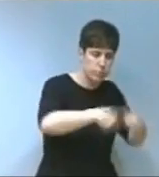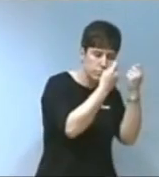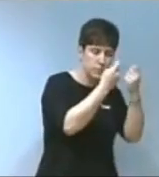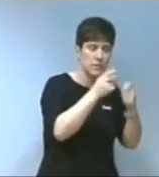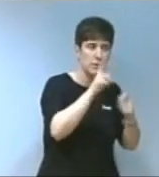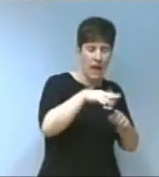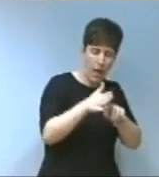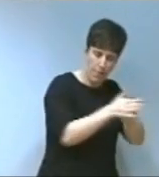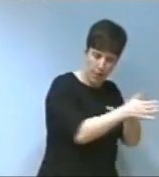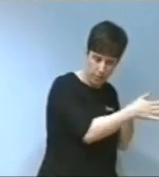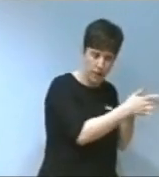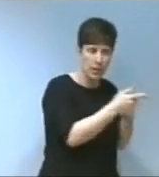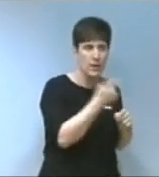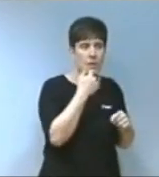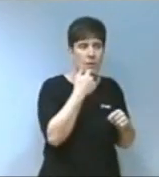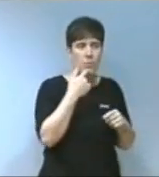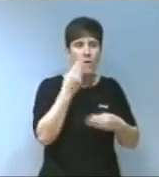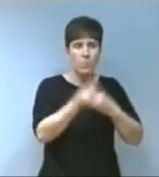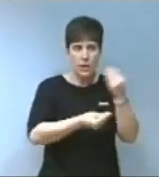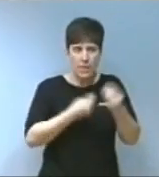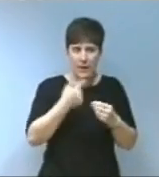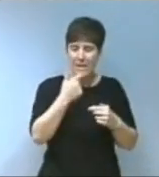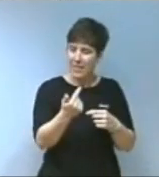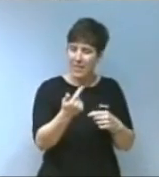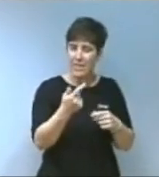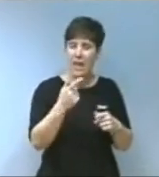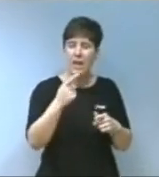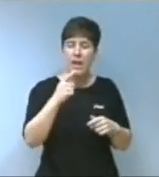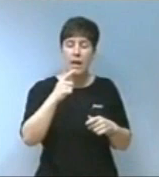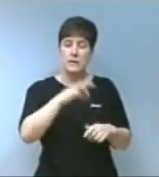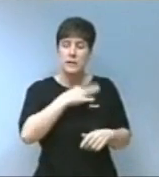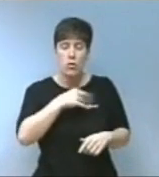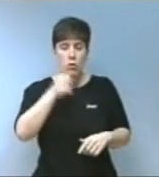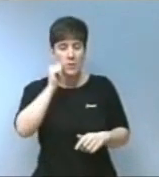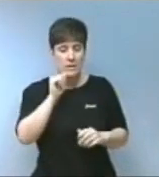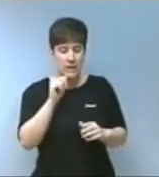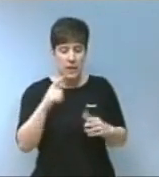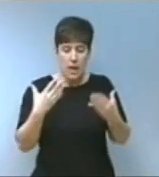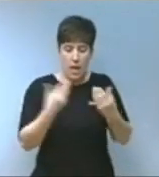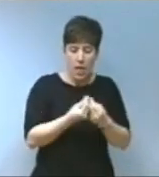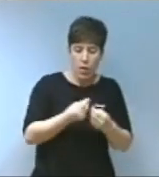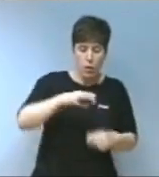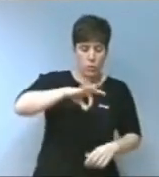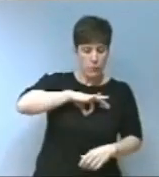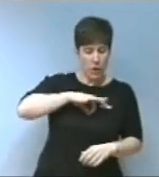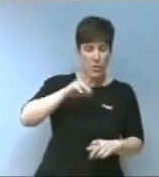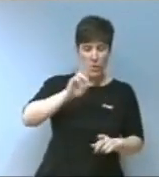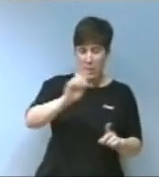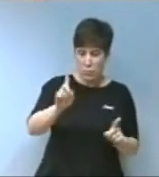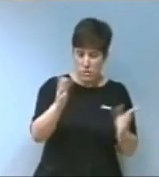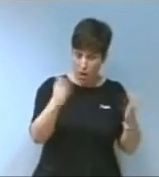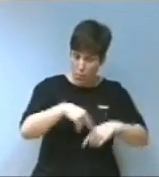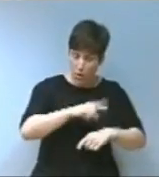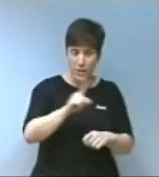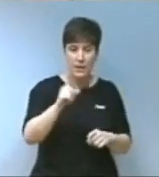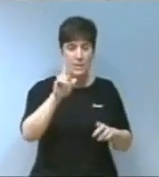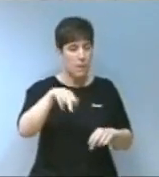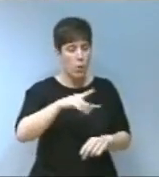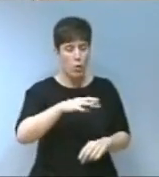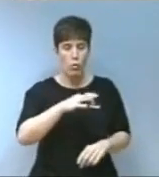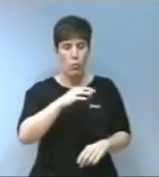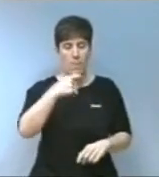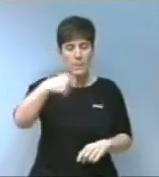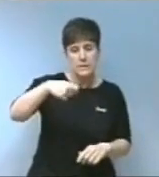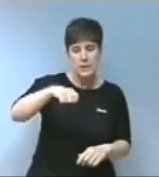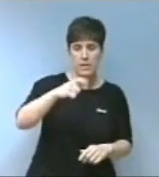señor Sánchez sentándose con un señor que ya no es diputado y que, por lo tanto, tampoco es presidente de la Generalitat. Porque, oigan, Chiqui, ¿qué más